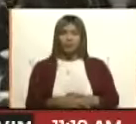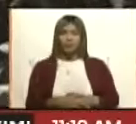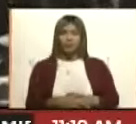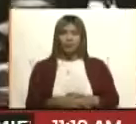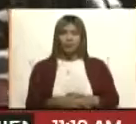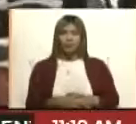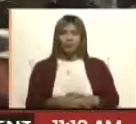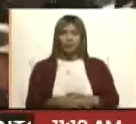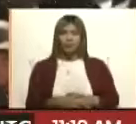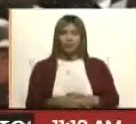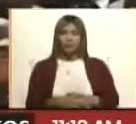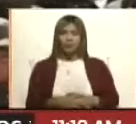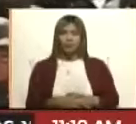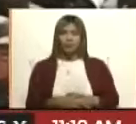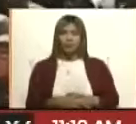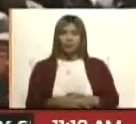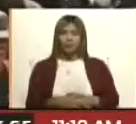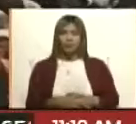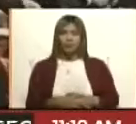Pueden tomar asiento, por favor.